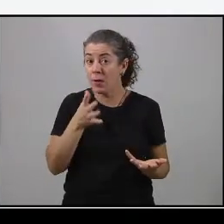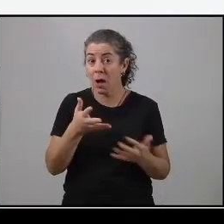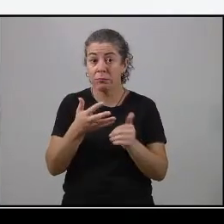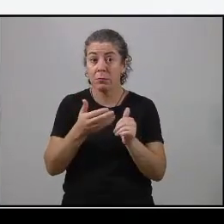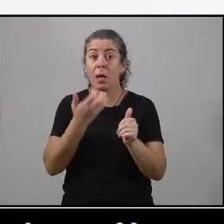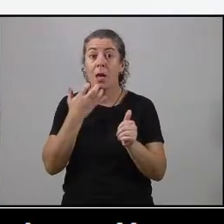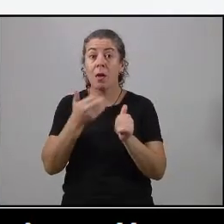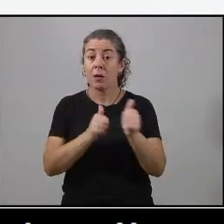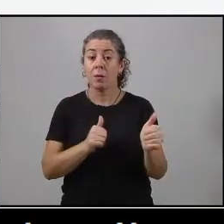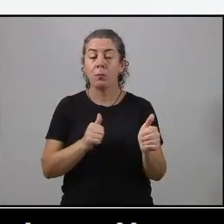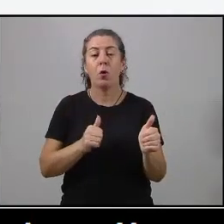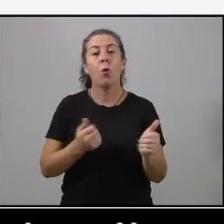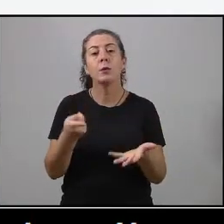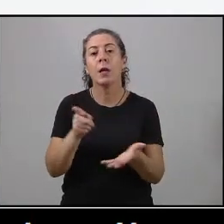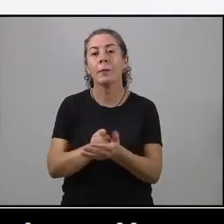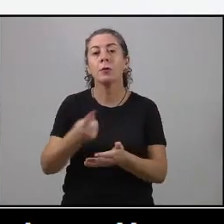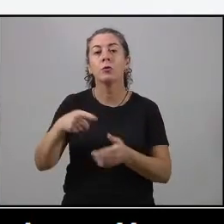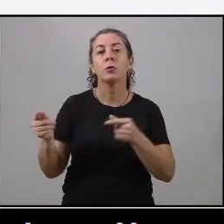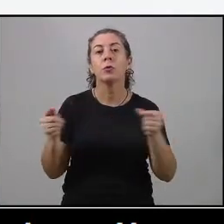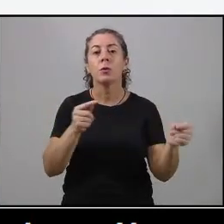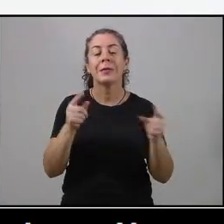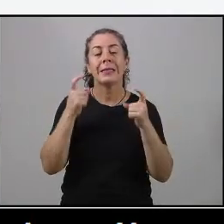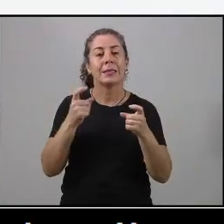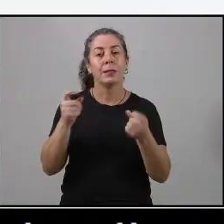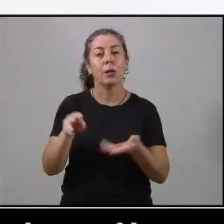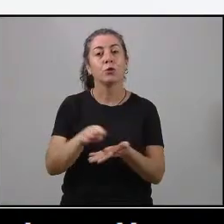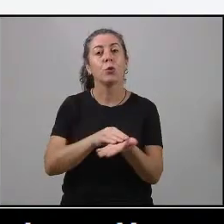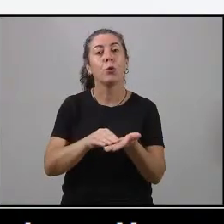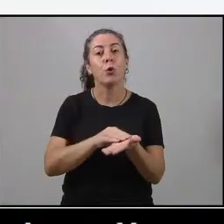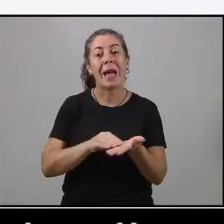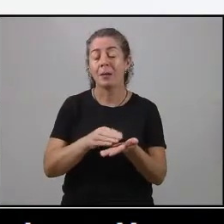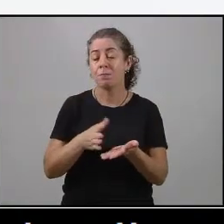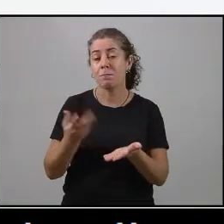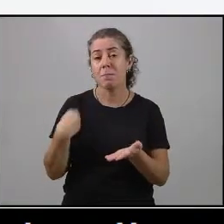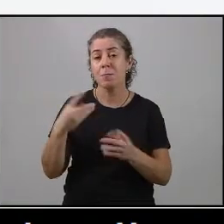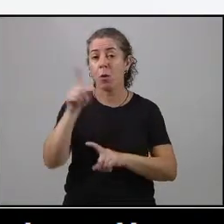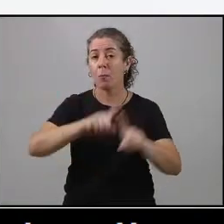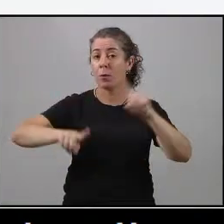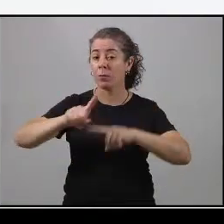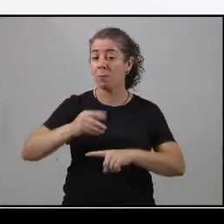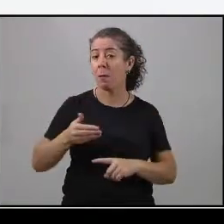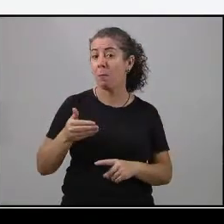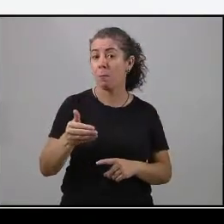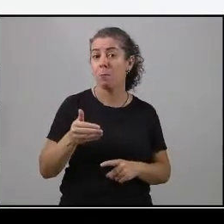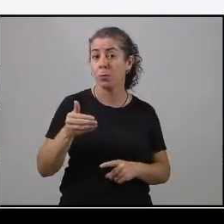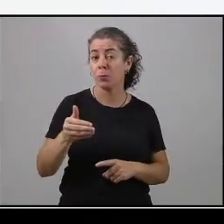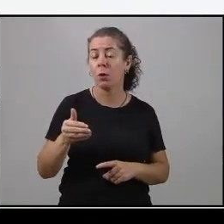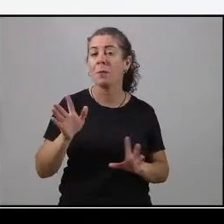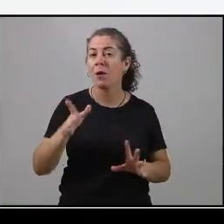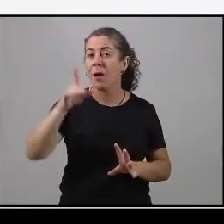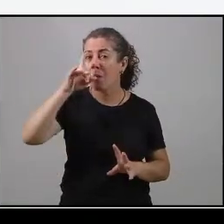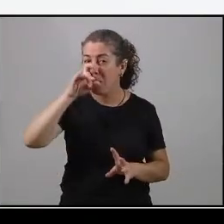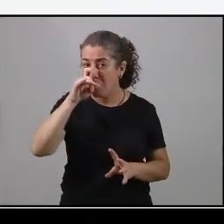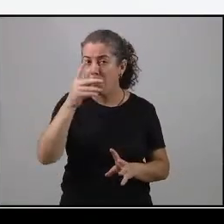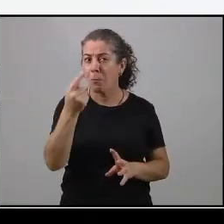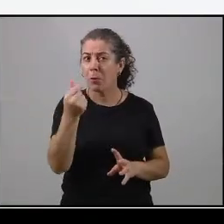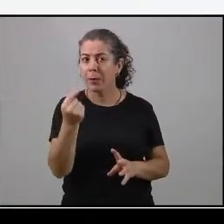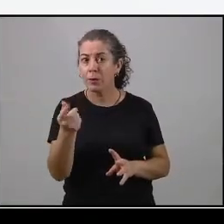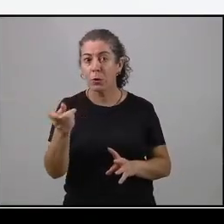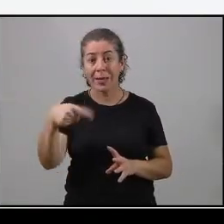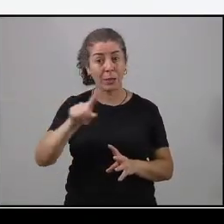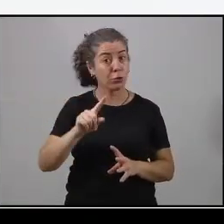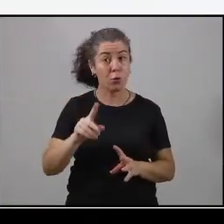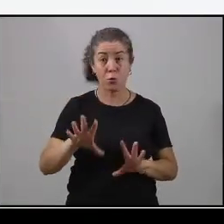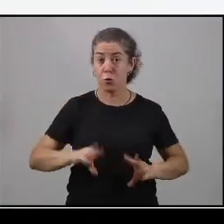esa negociación y a solventar esta situación lo antes posible. Pero recuerden las cifras que no fueron aceptadas por